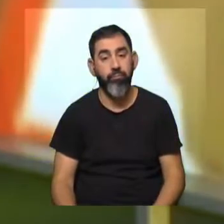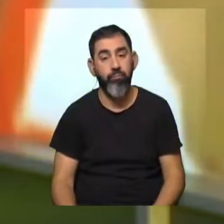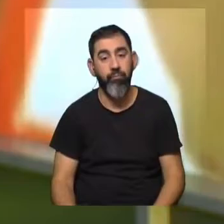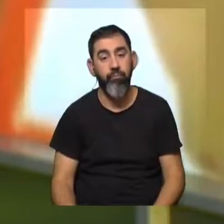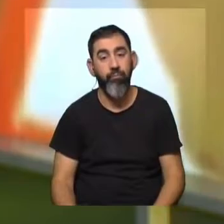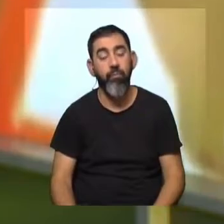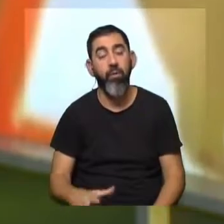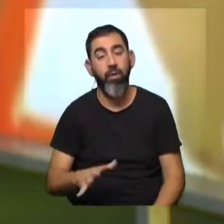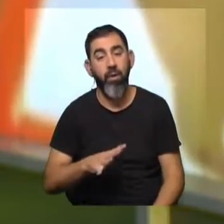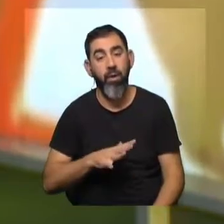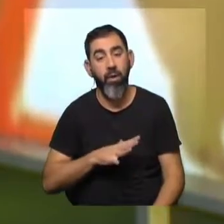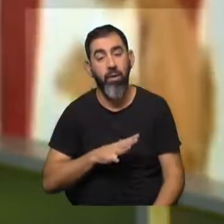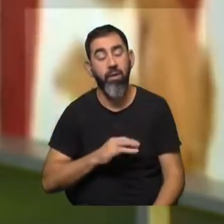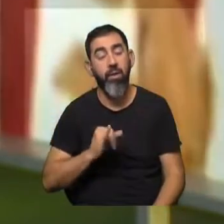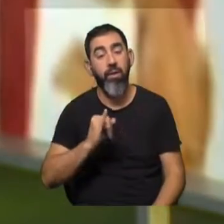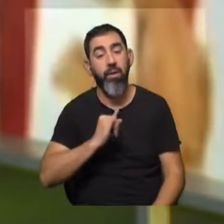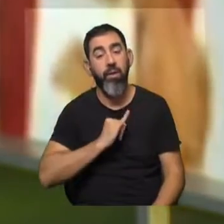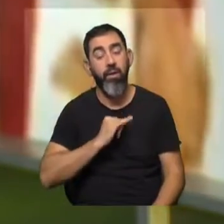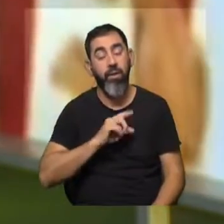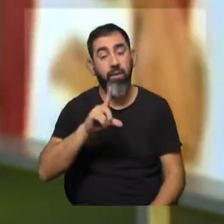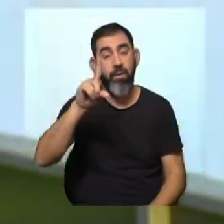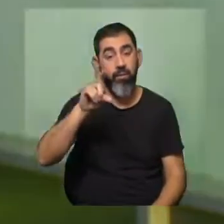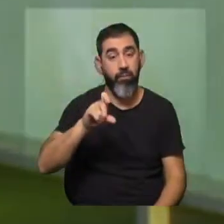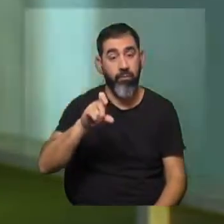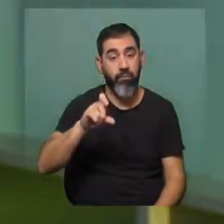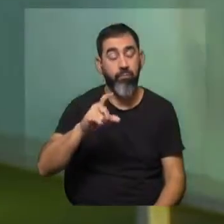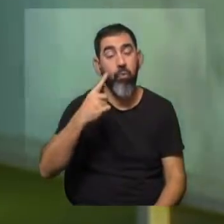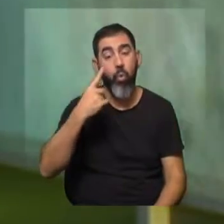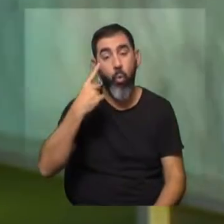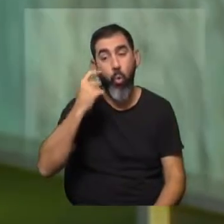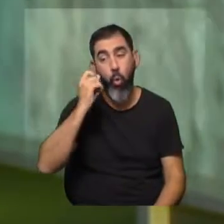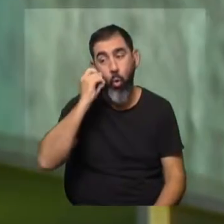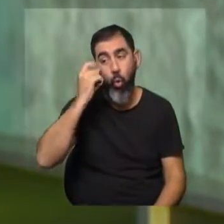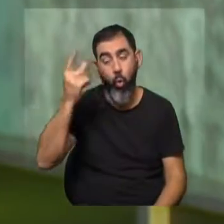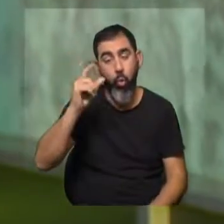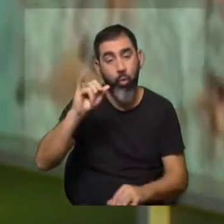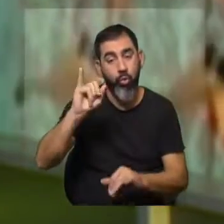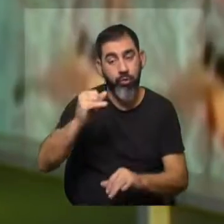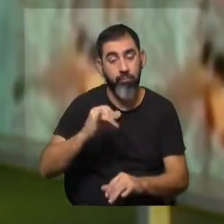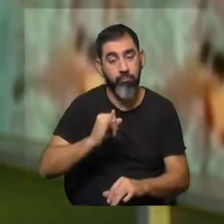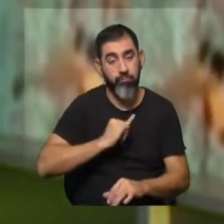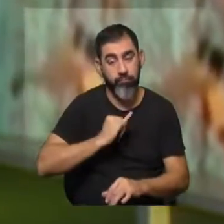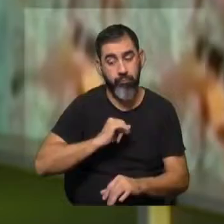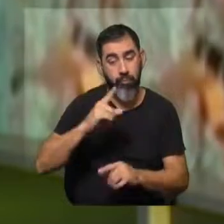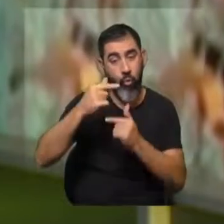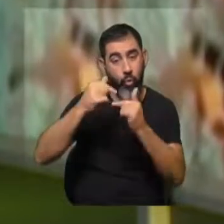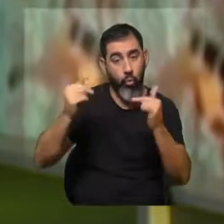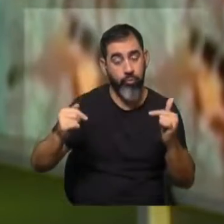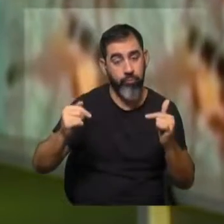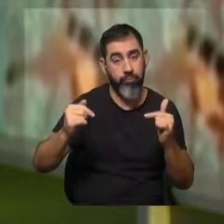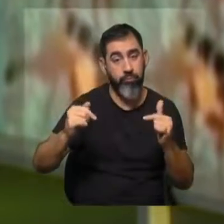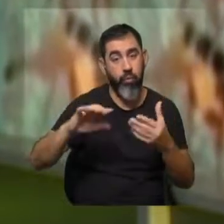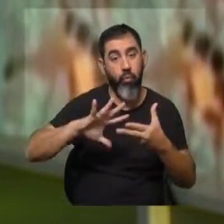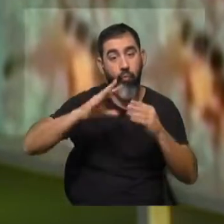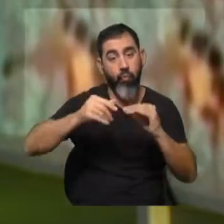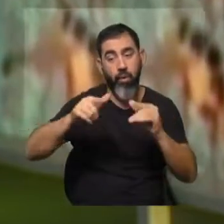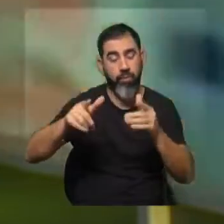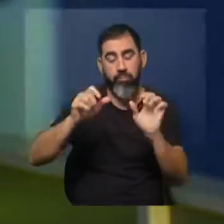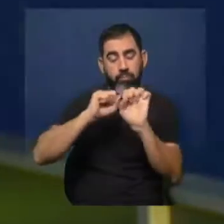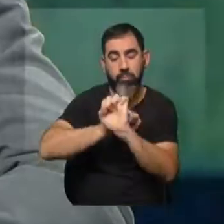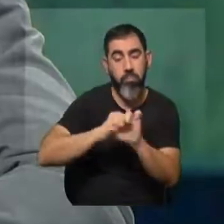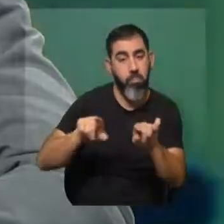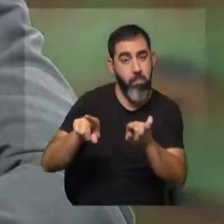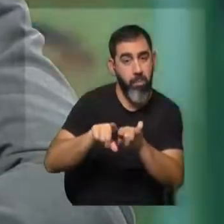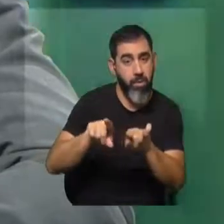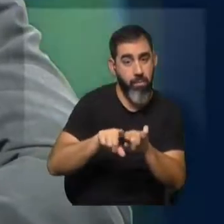hablabas, por ejemplo, de la identificación del agua. O sea, a partir del conocimiento de estas radiaciones podemos identificar cosas que de otra manera serían exactamente las